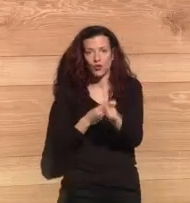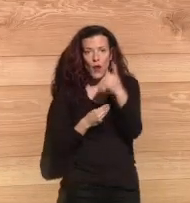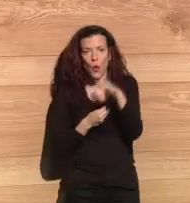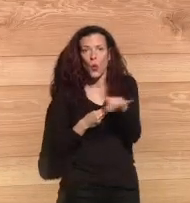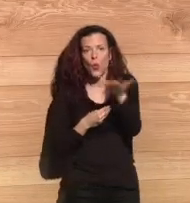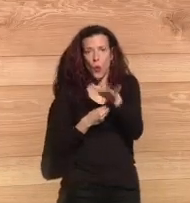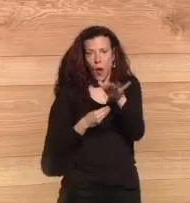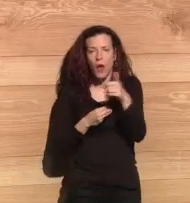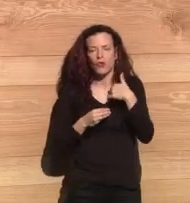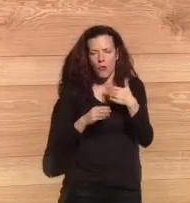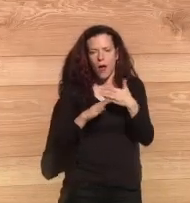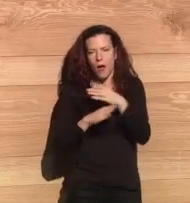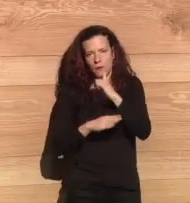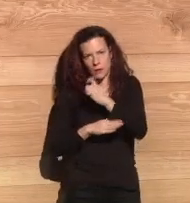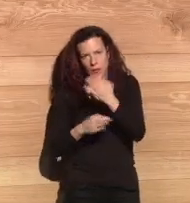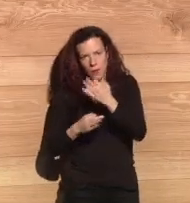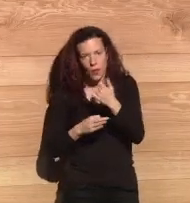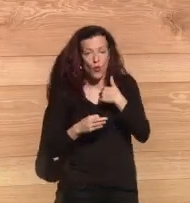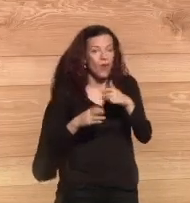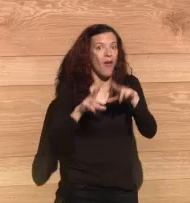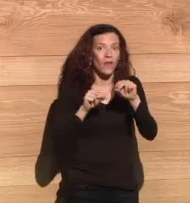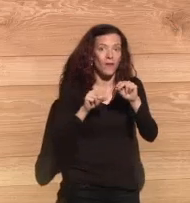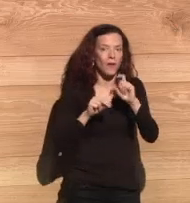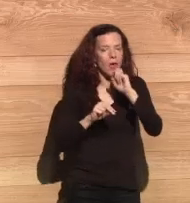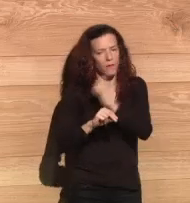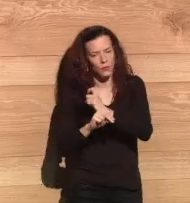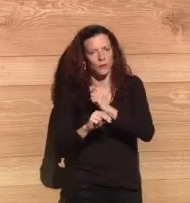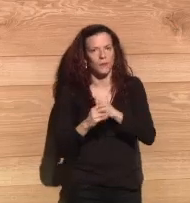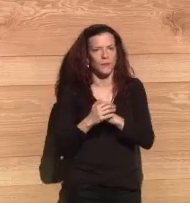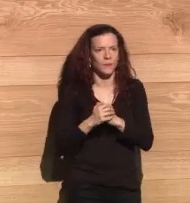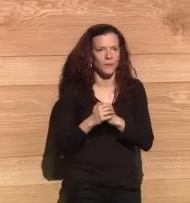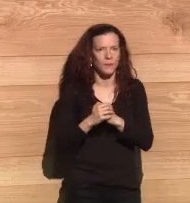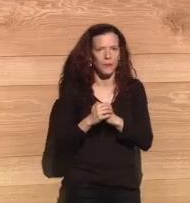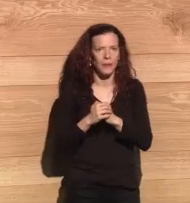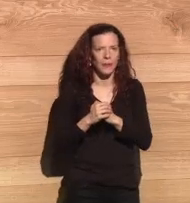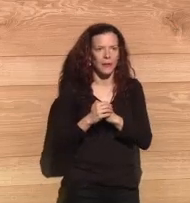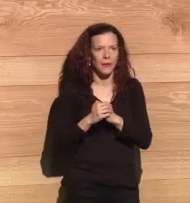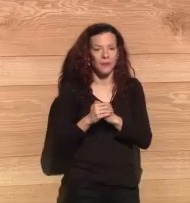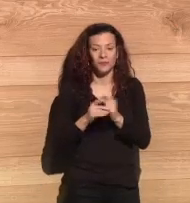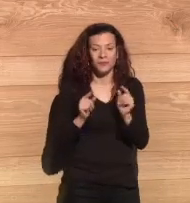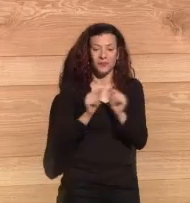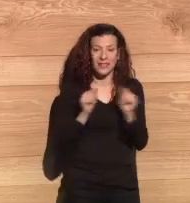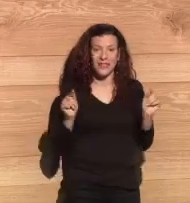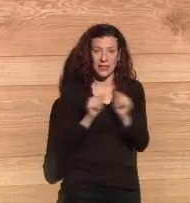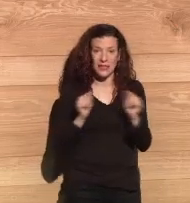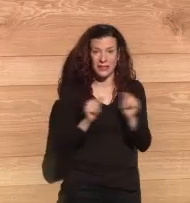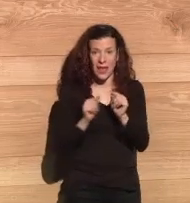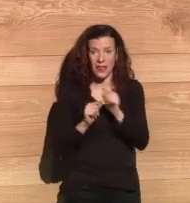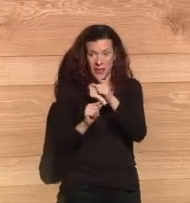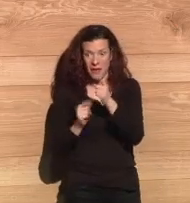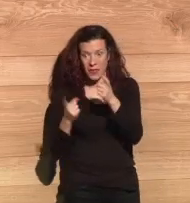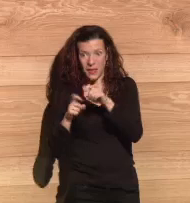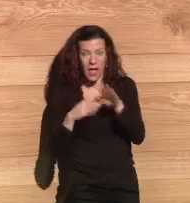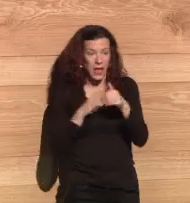lugar. Estoy saliendo de ahí. El percurso de ahí hasta el hotel es tantos kilómetros. Voy.